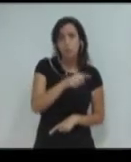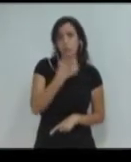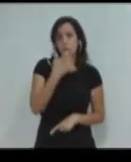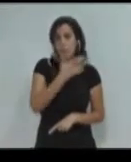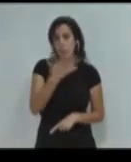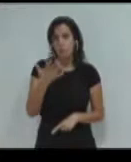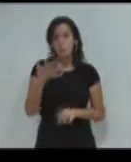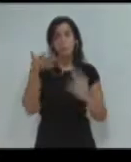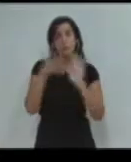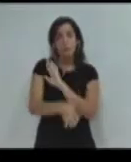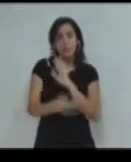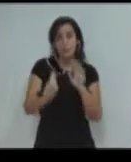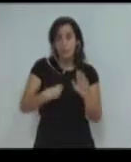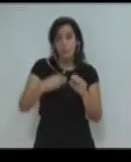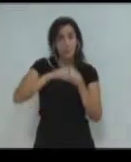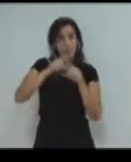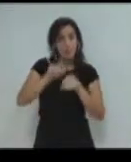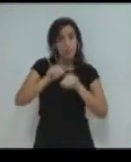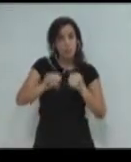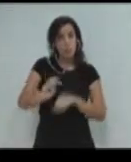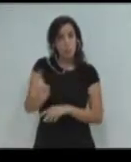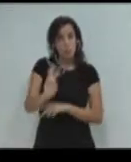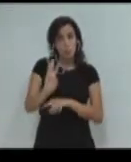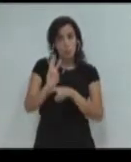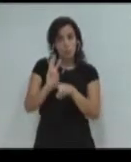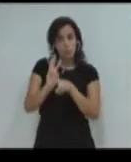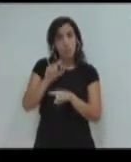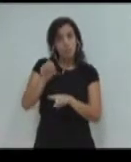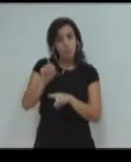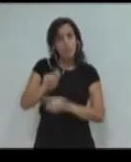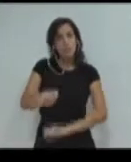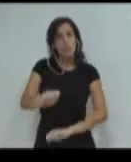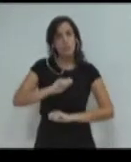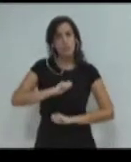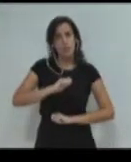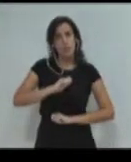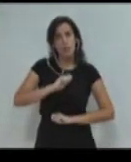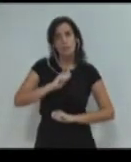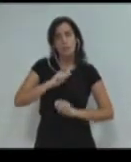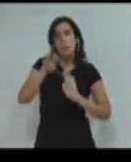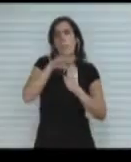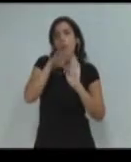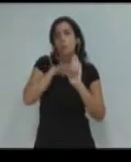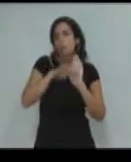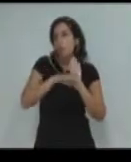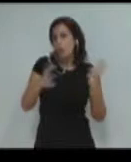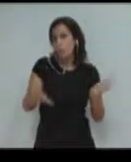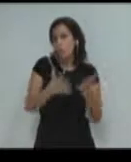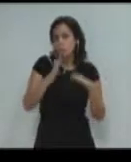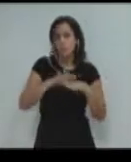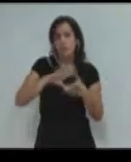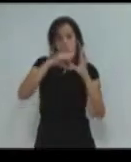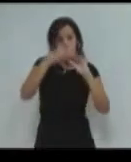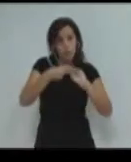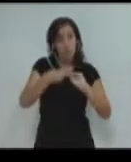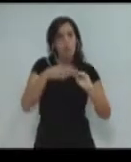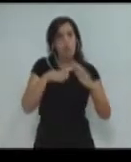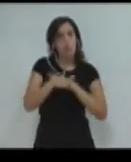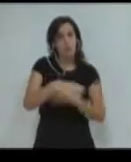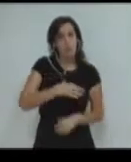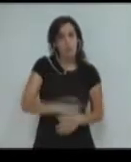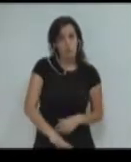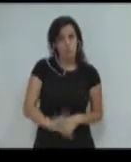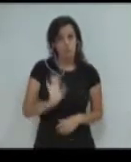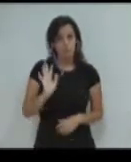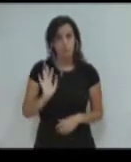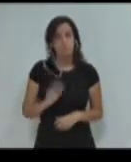las propias propiedades del Word las que nos dan las pequeñas pautas para que ese documento sea accesible. Empezando por